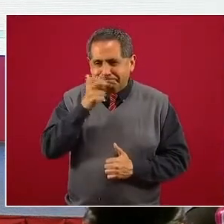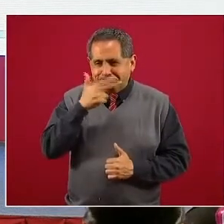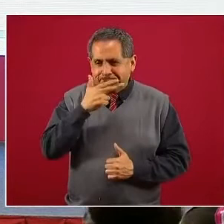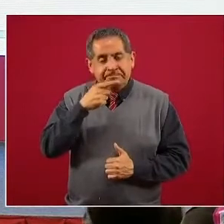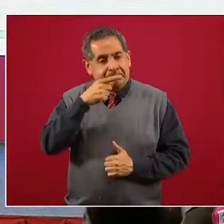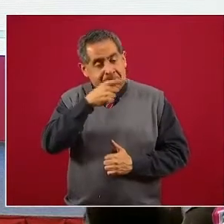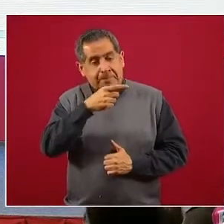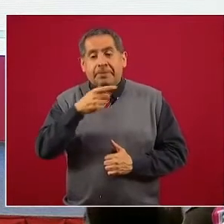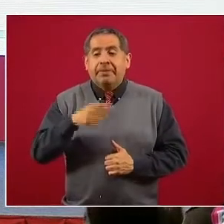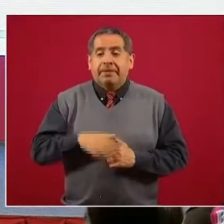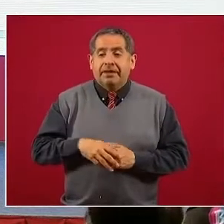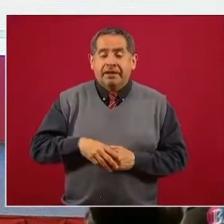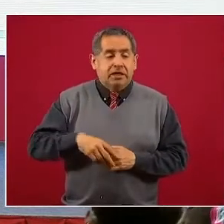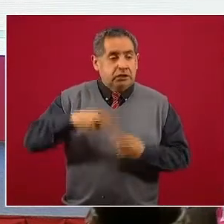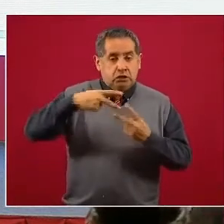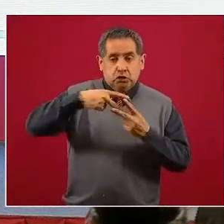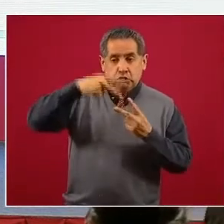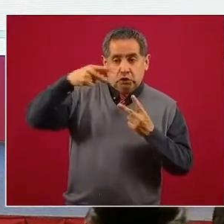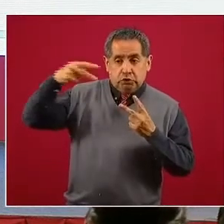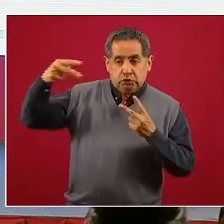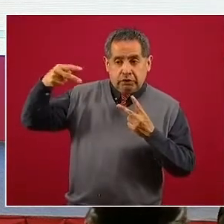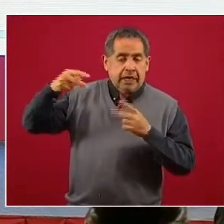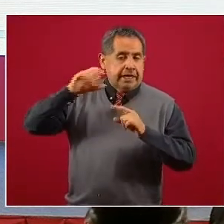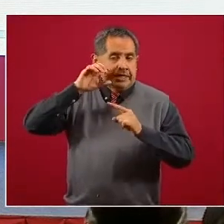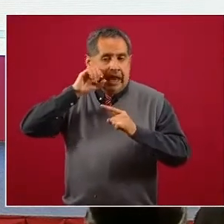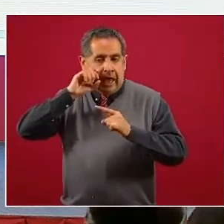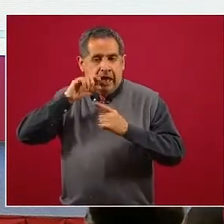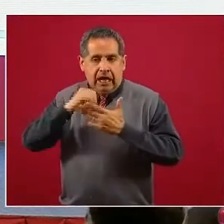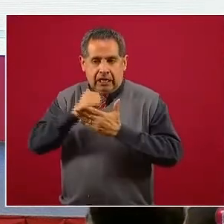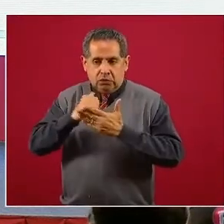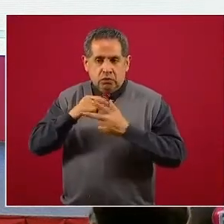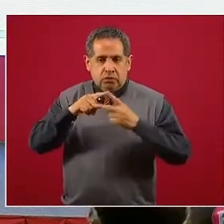2 líneas, una naranja y una azul claro. La